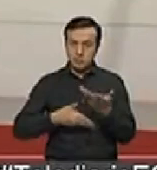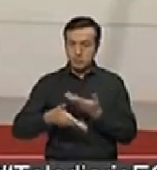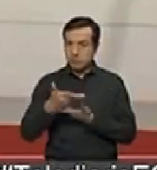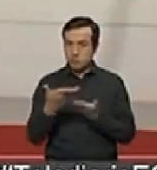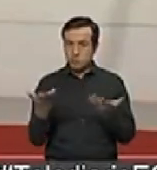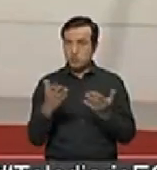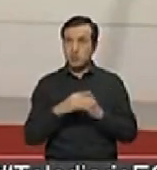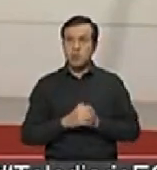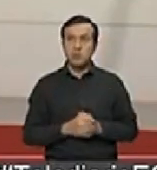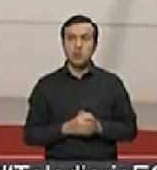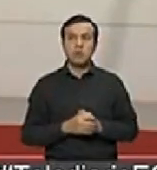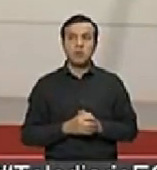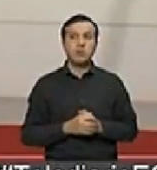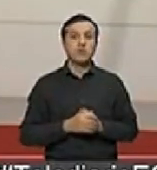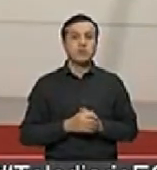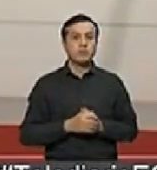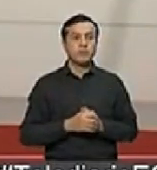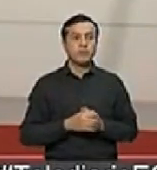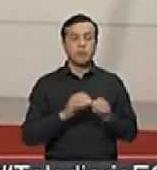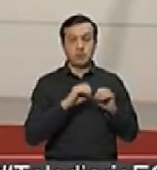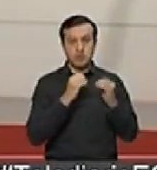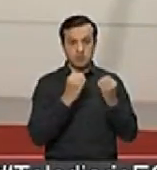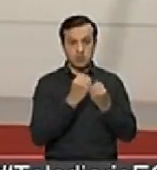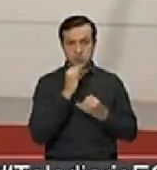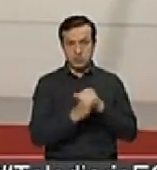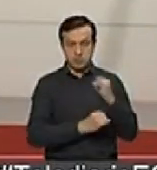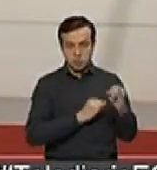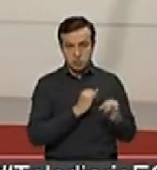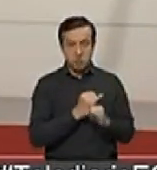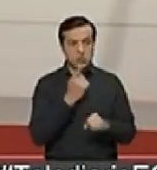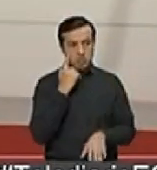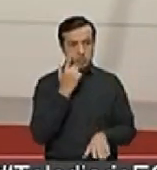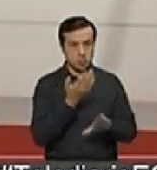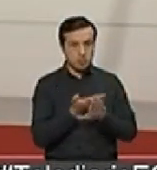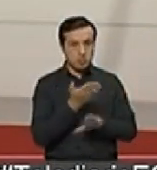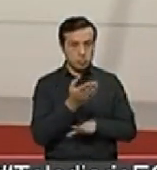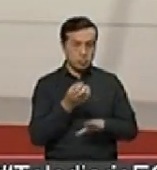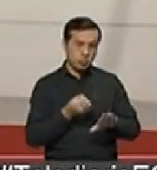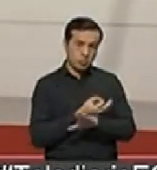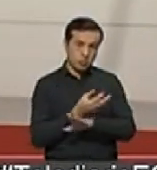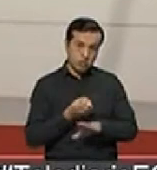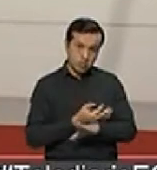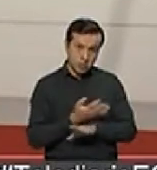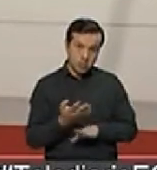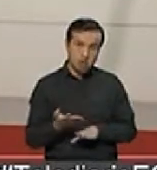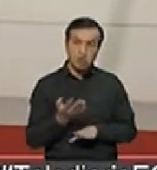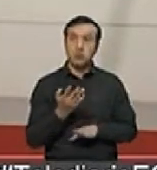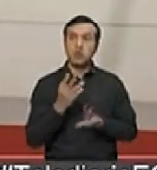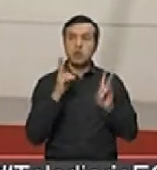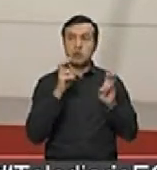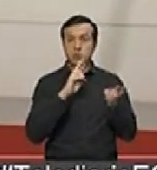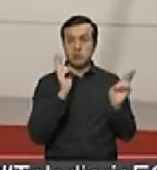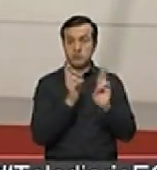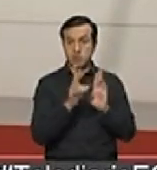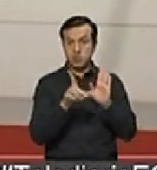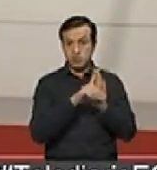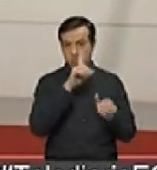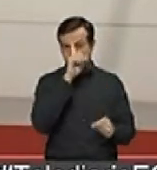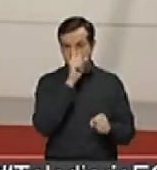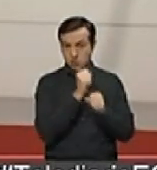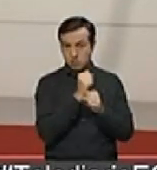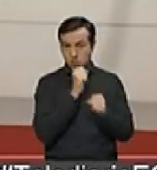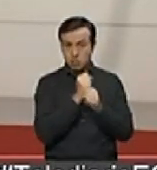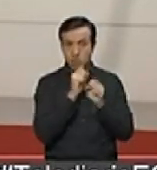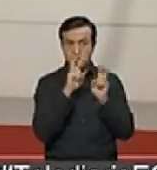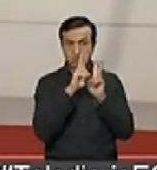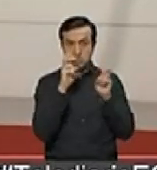de esta comisión? Bueno, en algunos casos organismos multilaterales han presentado sus recomendaciones, pero no el tema de la reforma laboral no va netamente